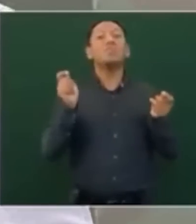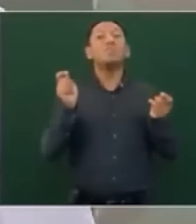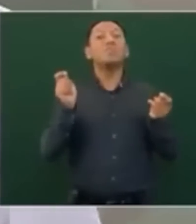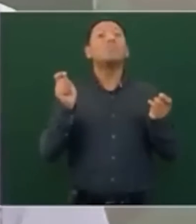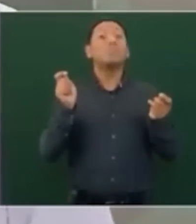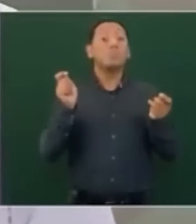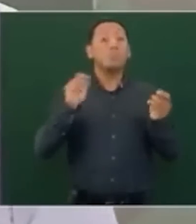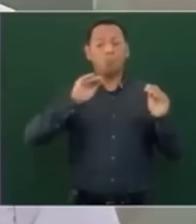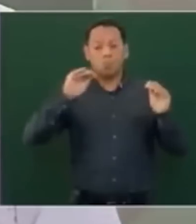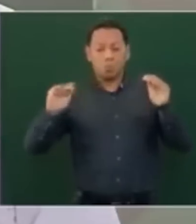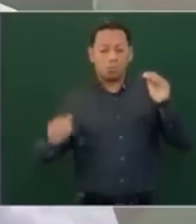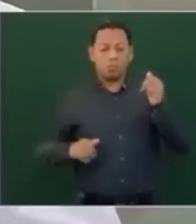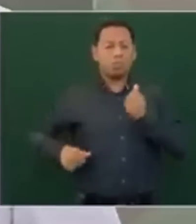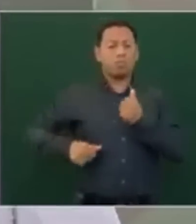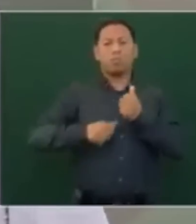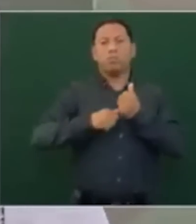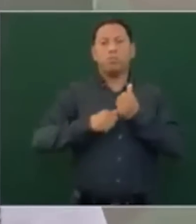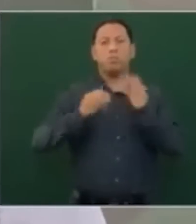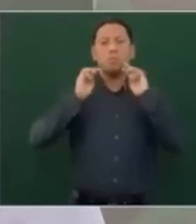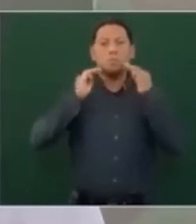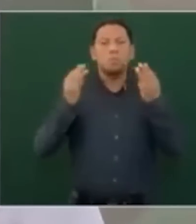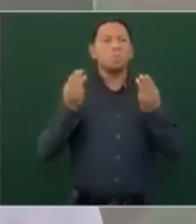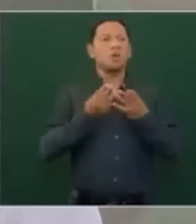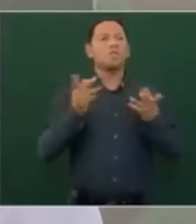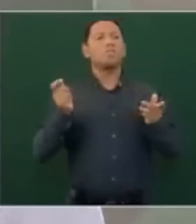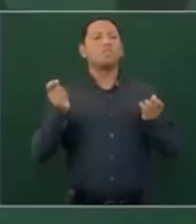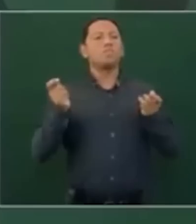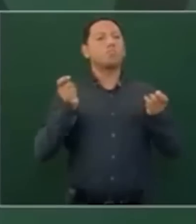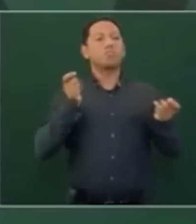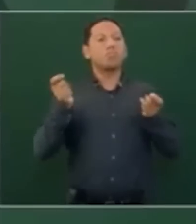mafia de poder,